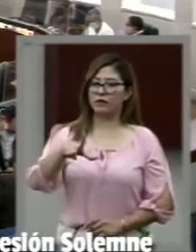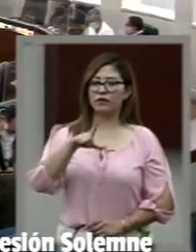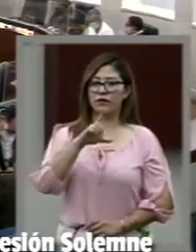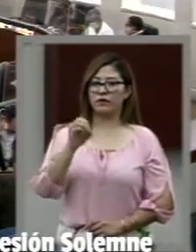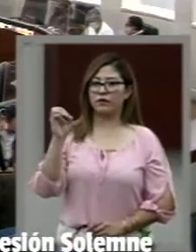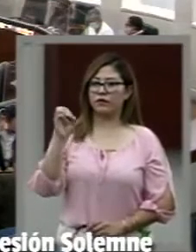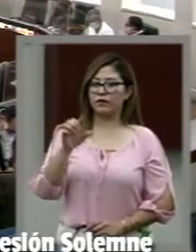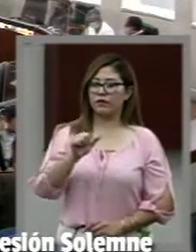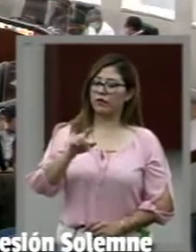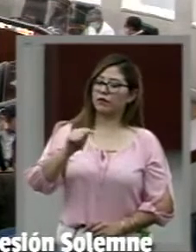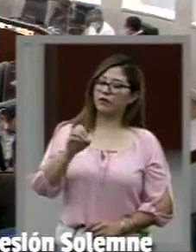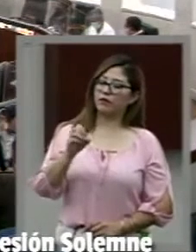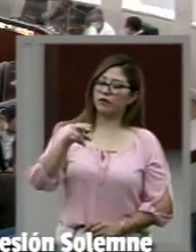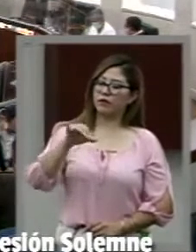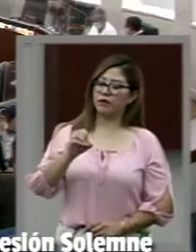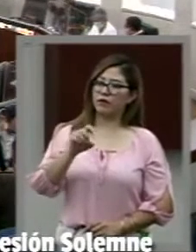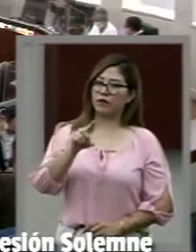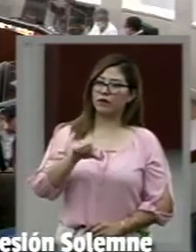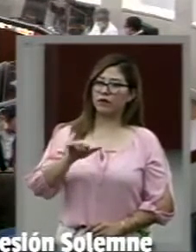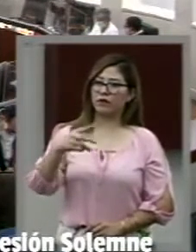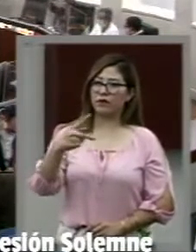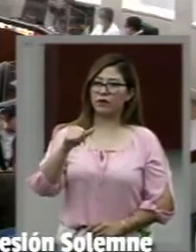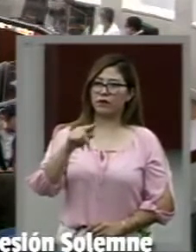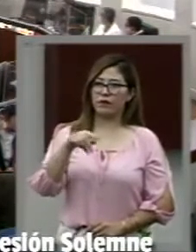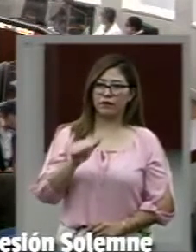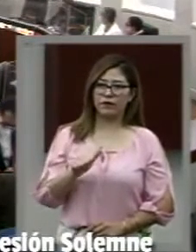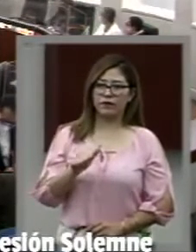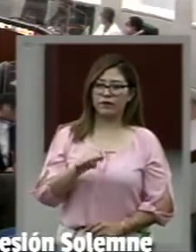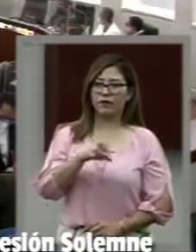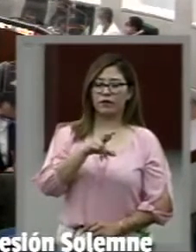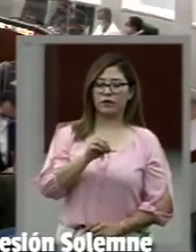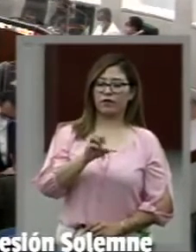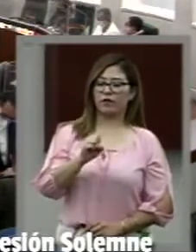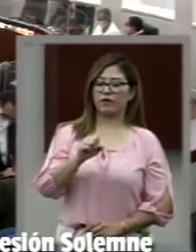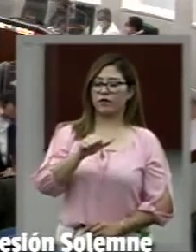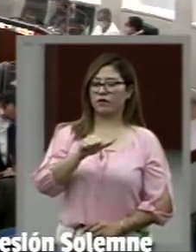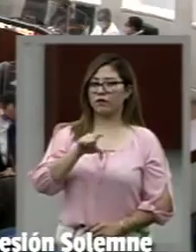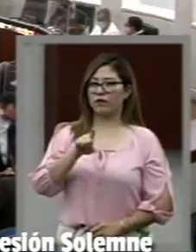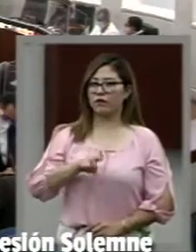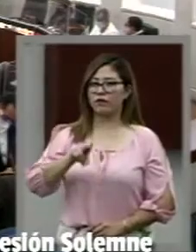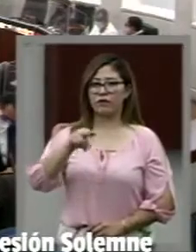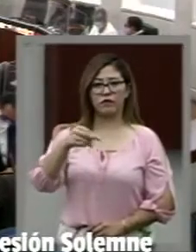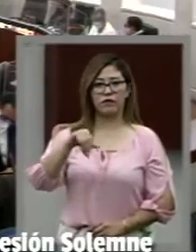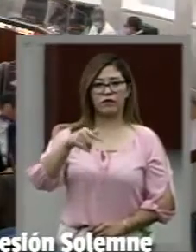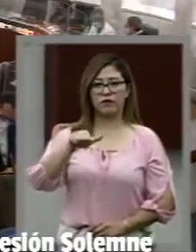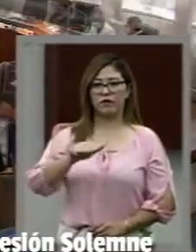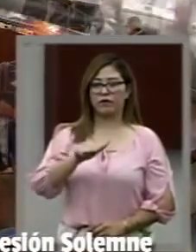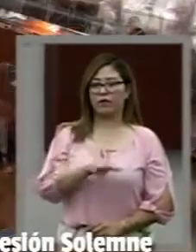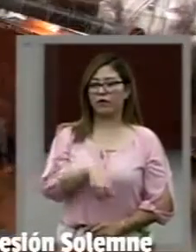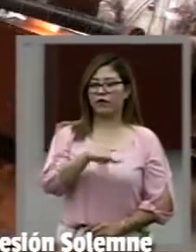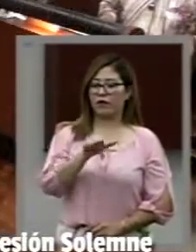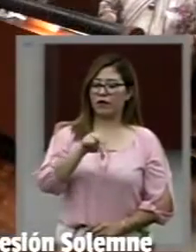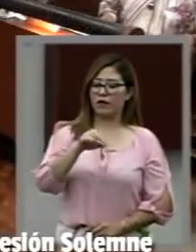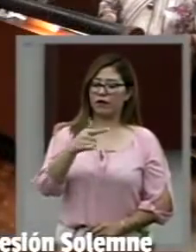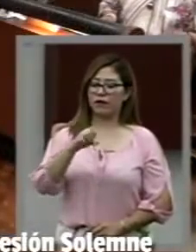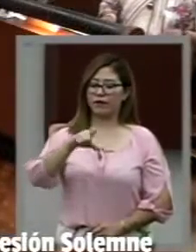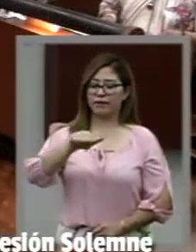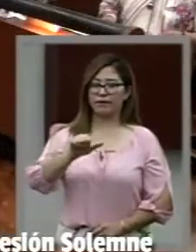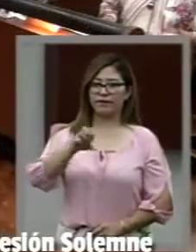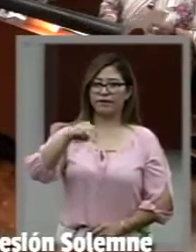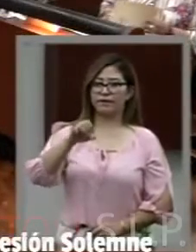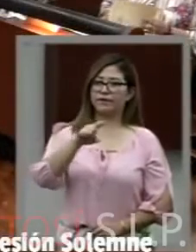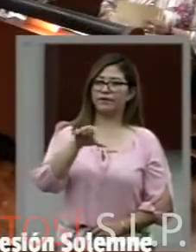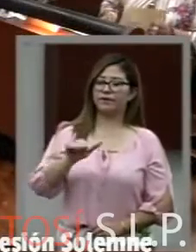el congreso del estado rindió el informe de su segundo año ejercicio fiscal este lunes en las instalaciones del mismo donde la un